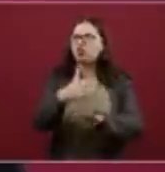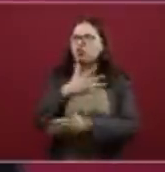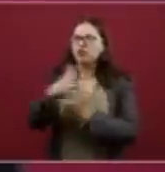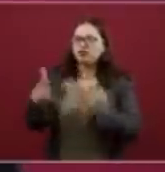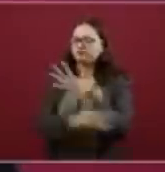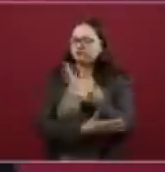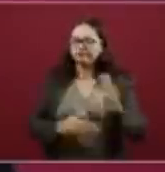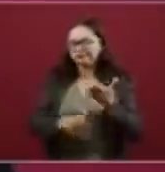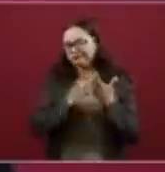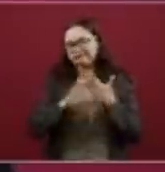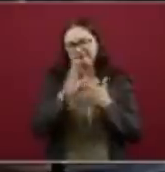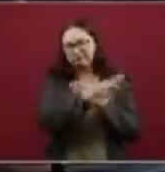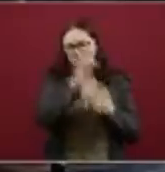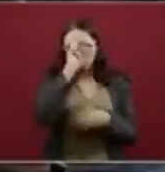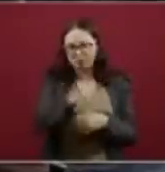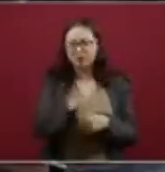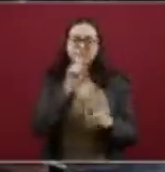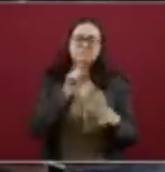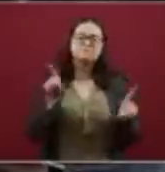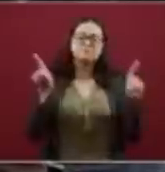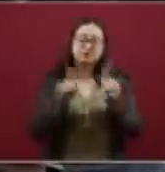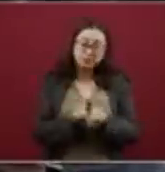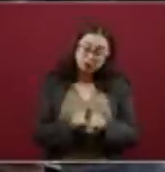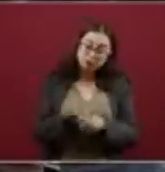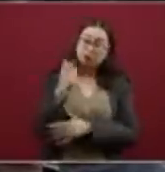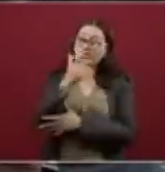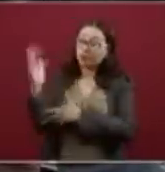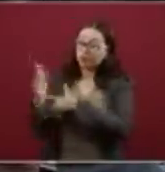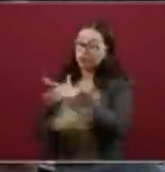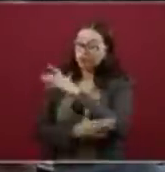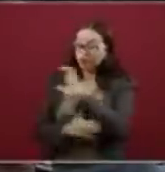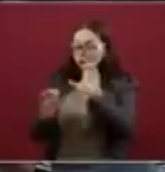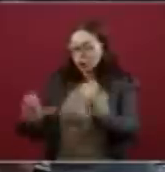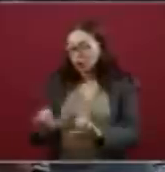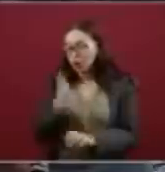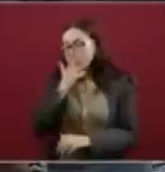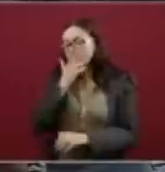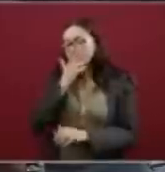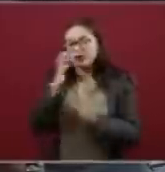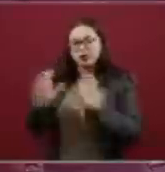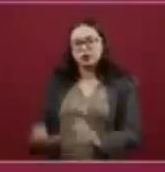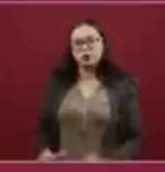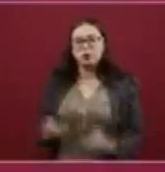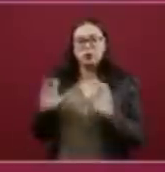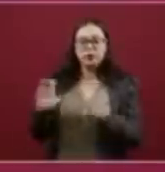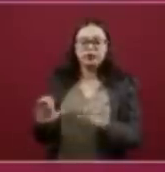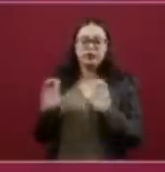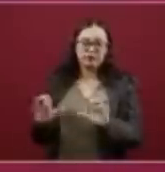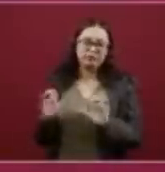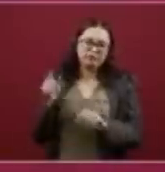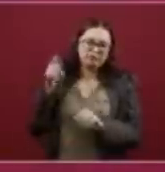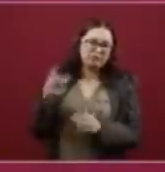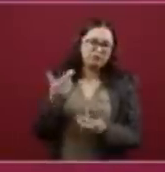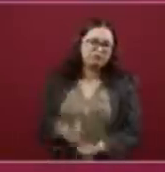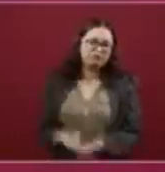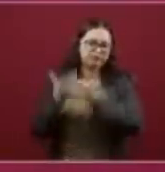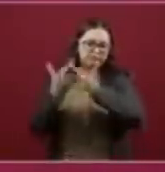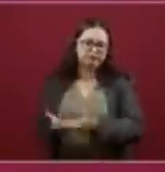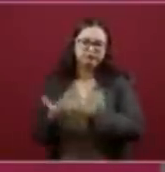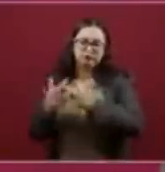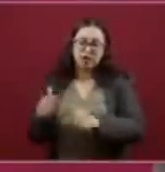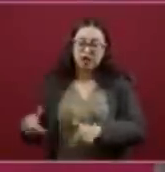ambiente y cuidando la naturaleza, porque es la herencia que vamos a dejar a las nuevas